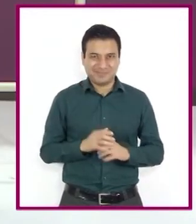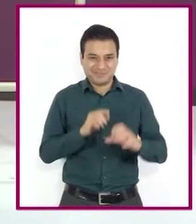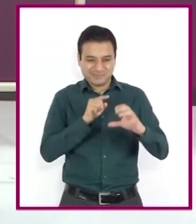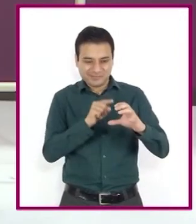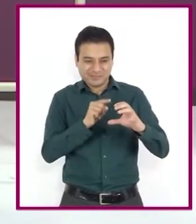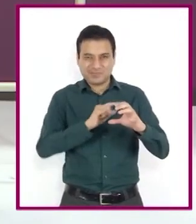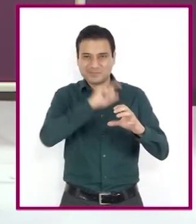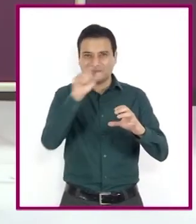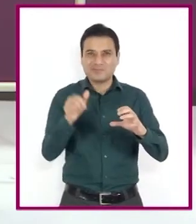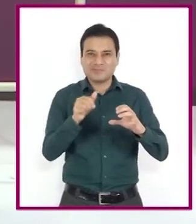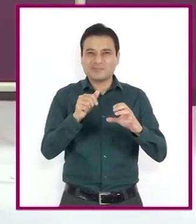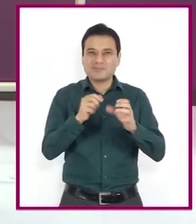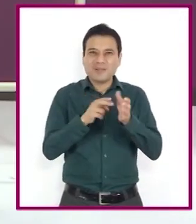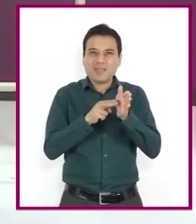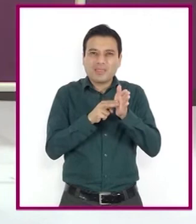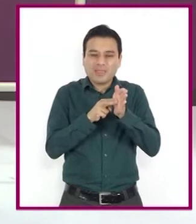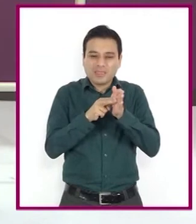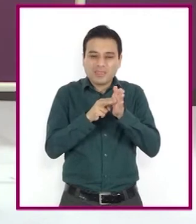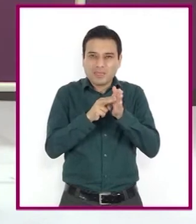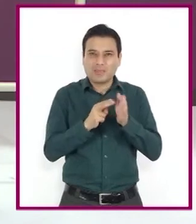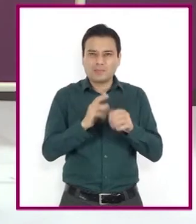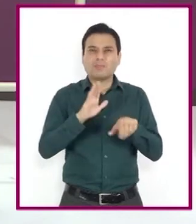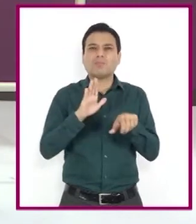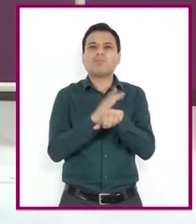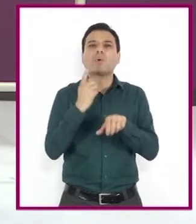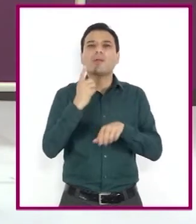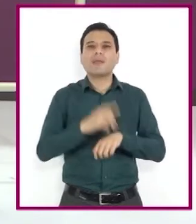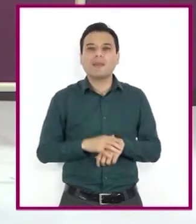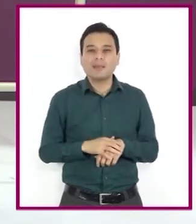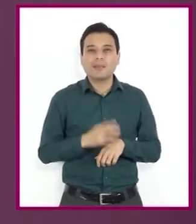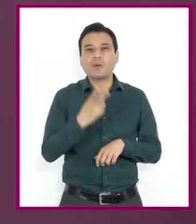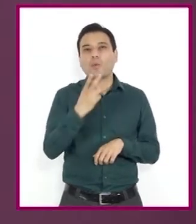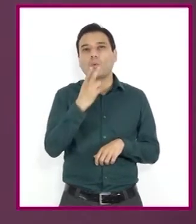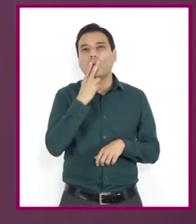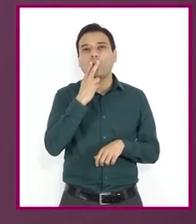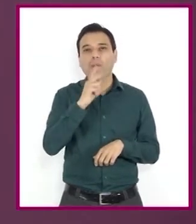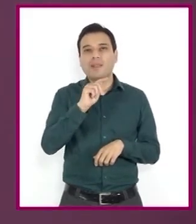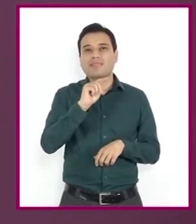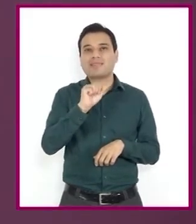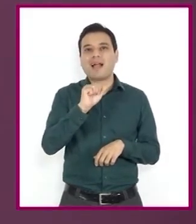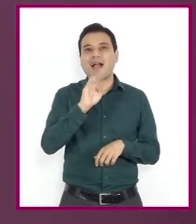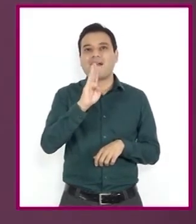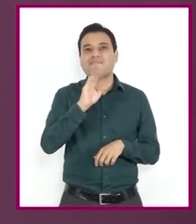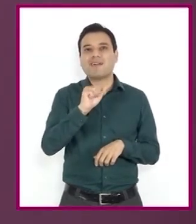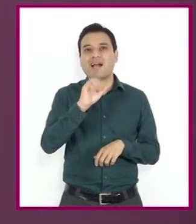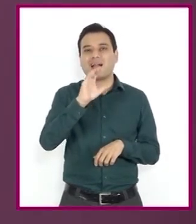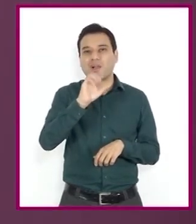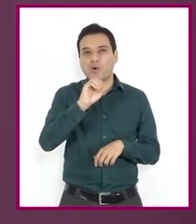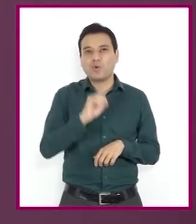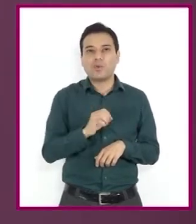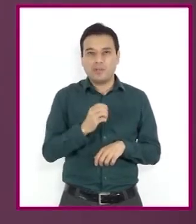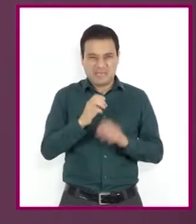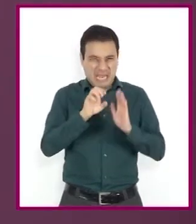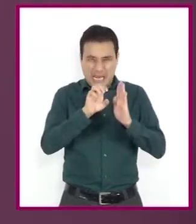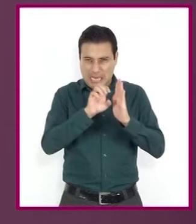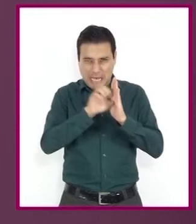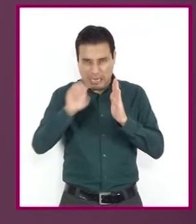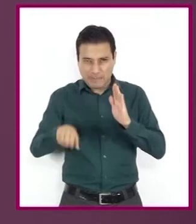color negro, que es en sí el humo del tabaco. ¿Se pueden imaginar cómo están los pulmones de un